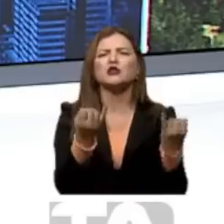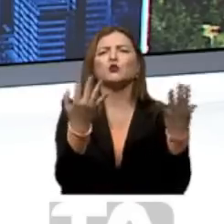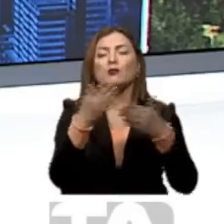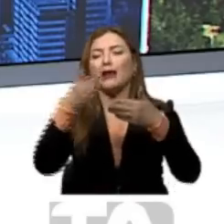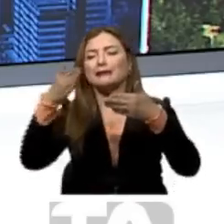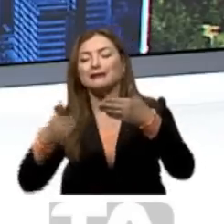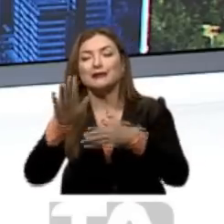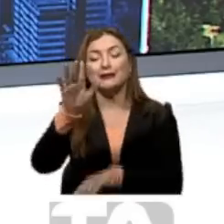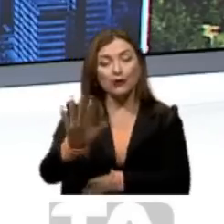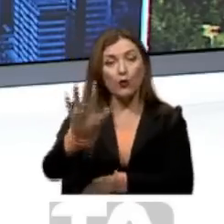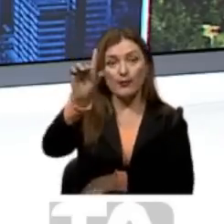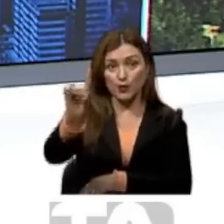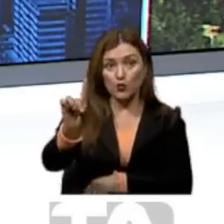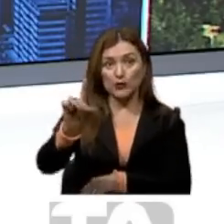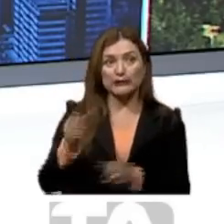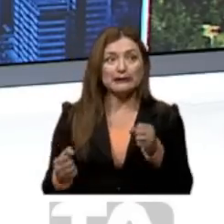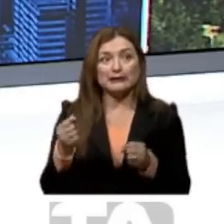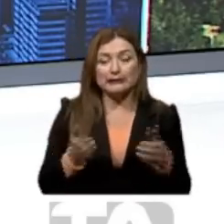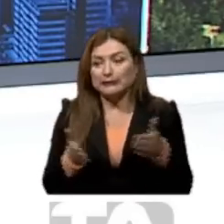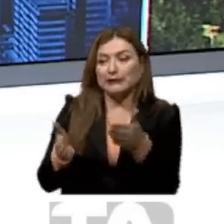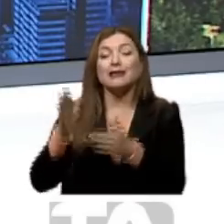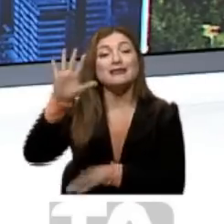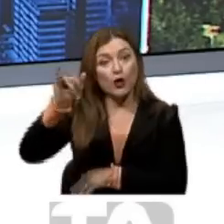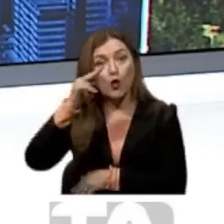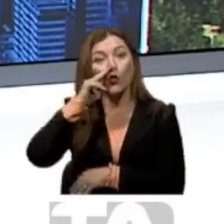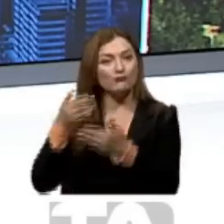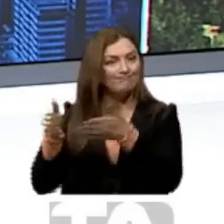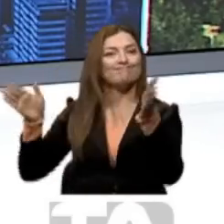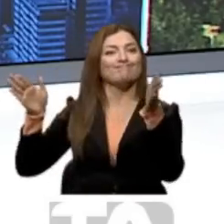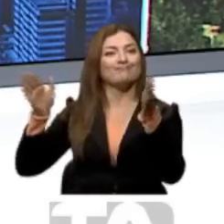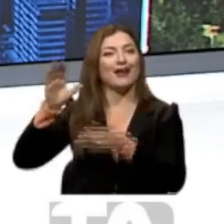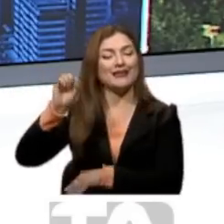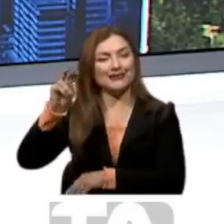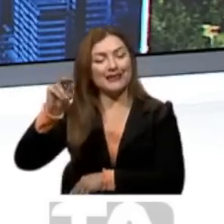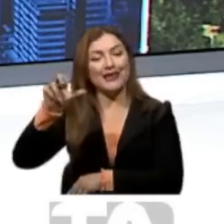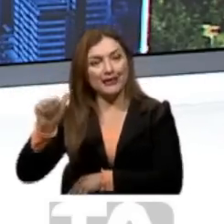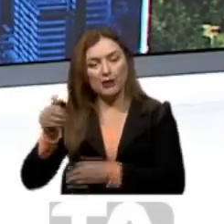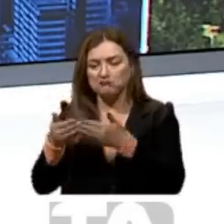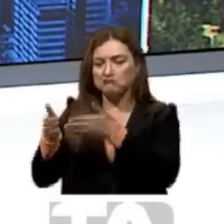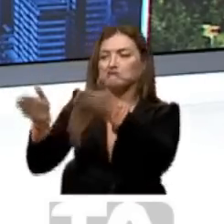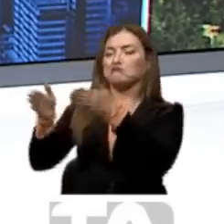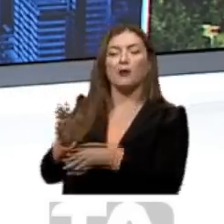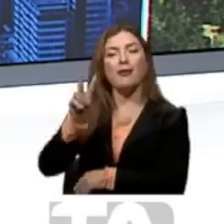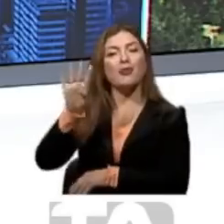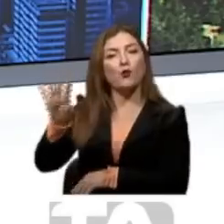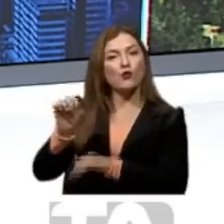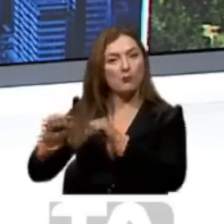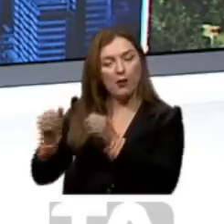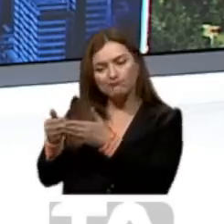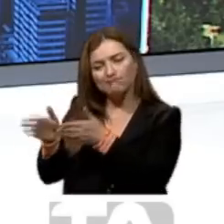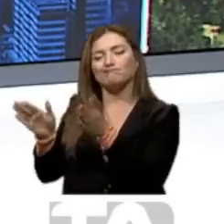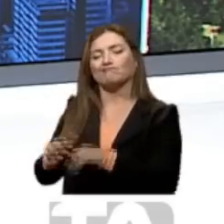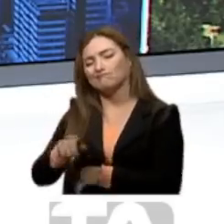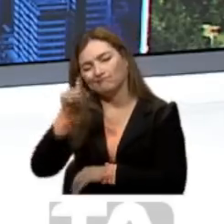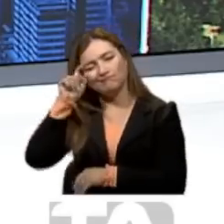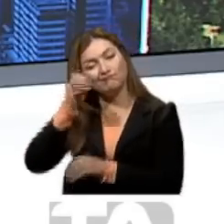puede tomar vías alternas como por ejemplo la avenida 5 de junio, la calle Sena y también la 24 de mayo. Recuerde esta información para salir con